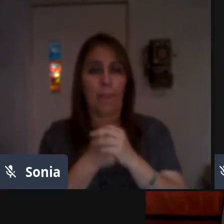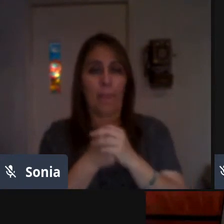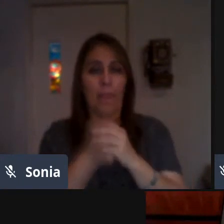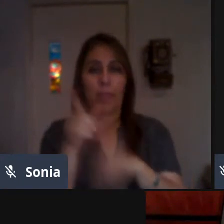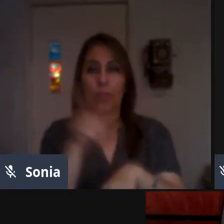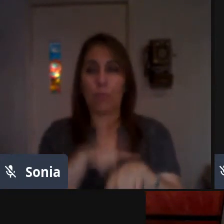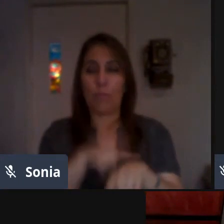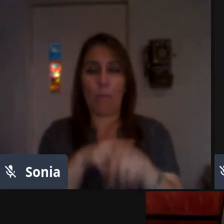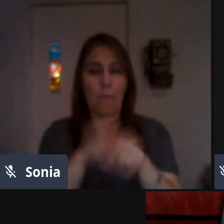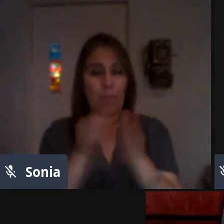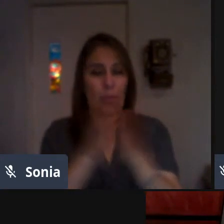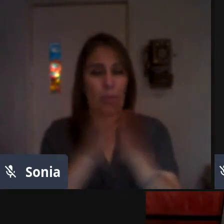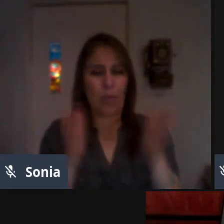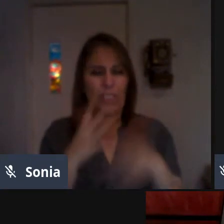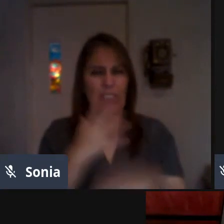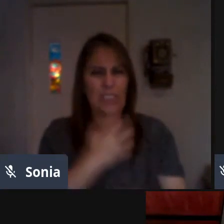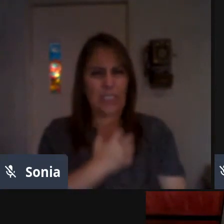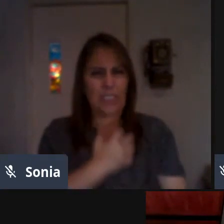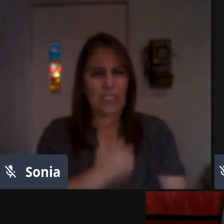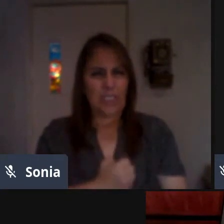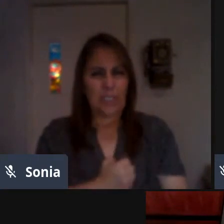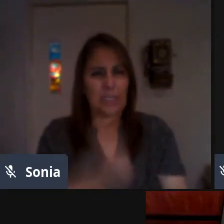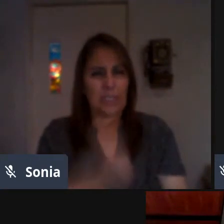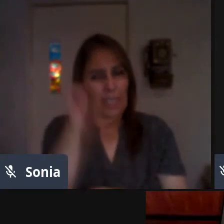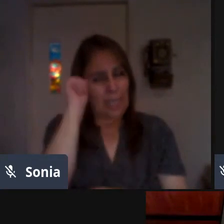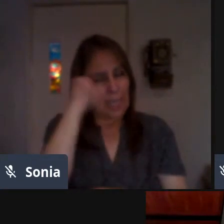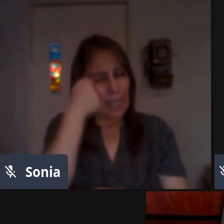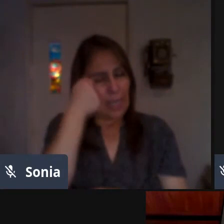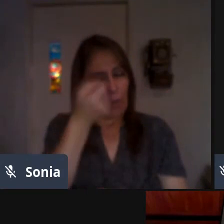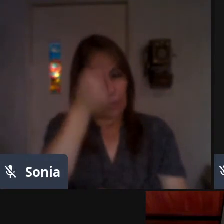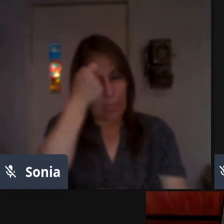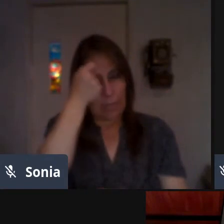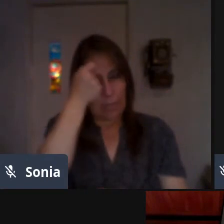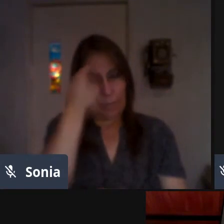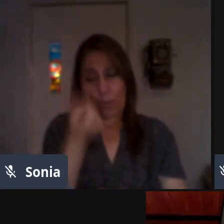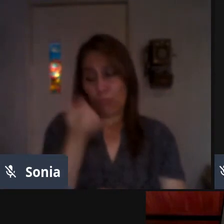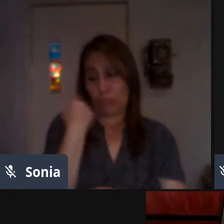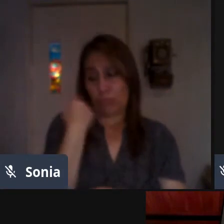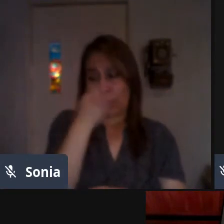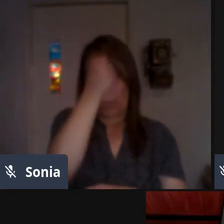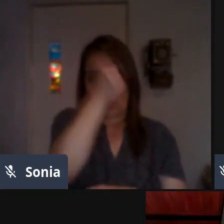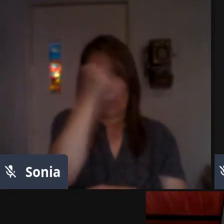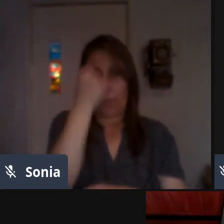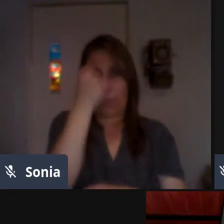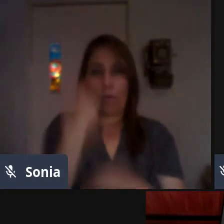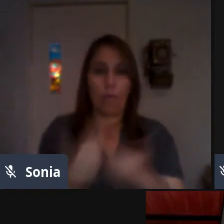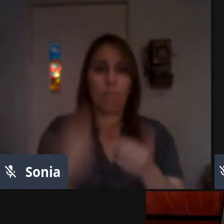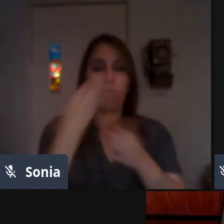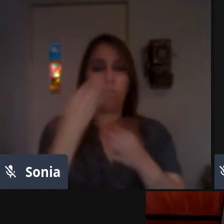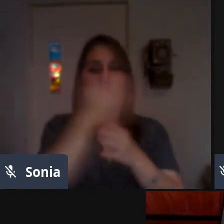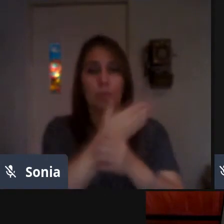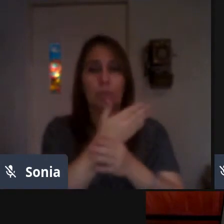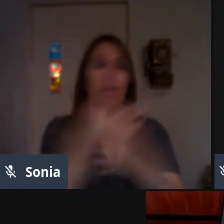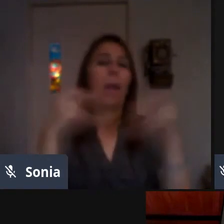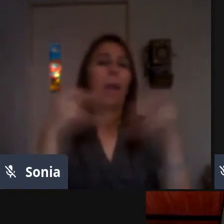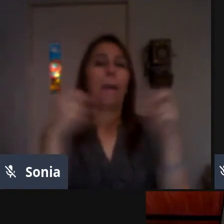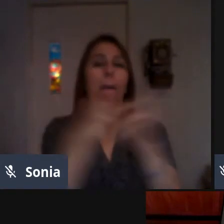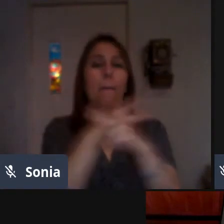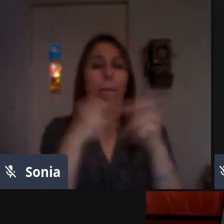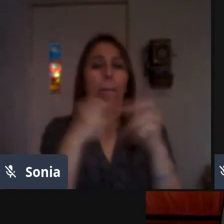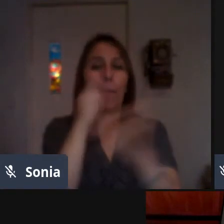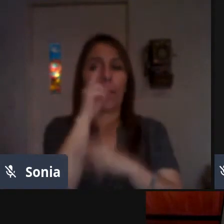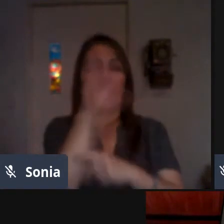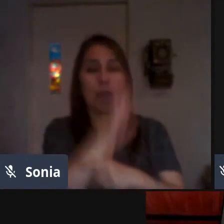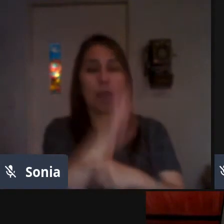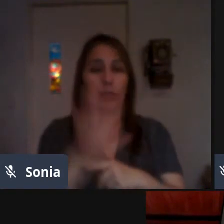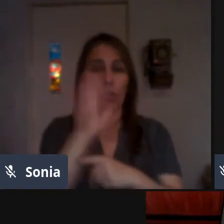de conmemoraciones del domingo estábamos en el parque nacional en bastantes restricciones obvias